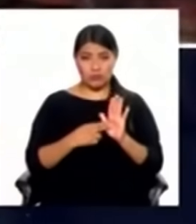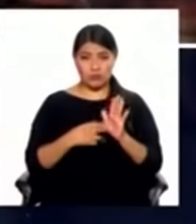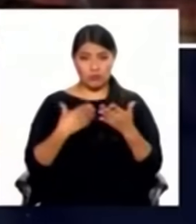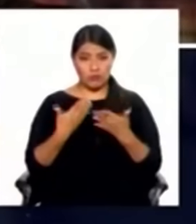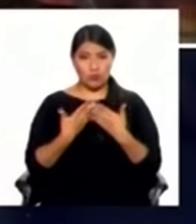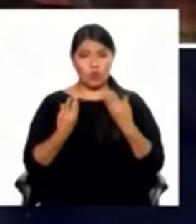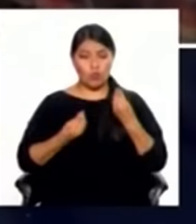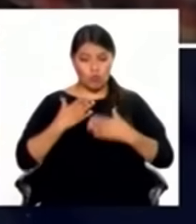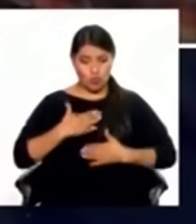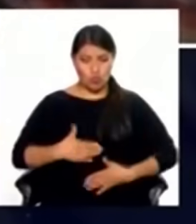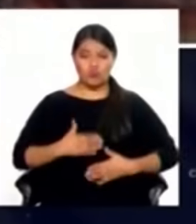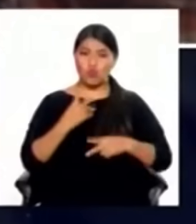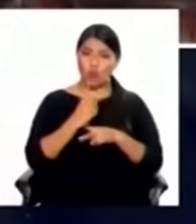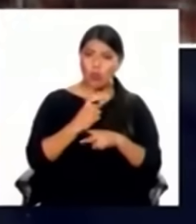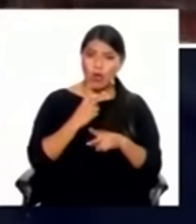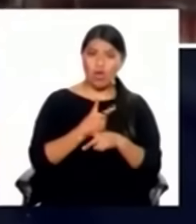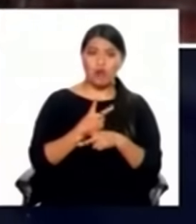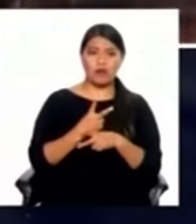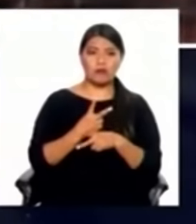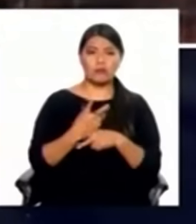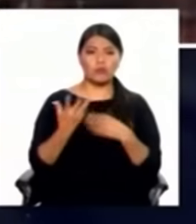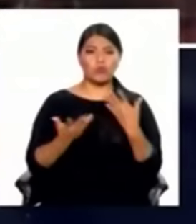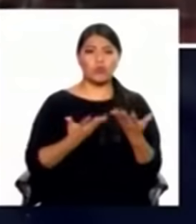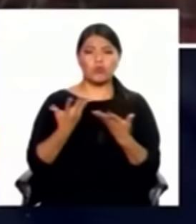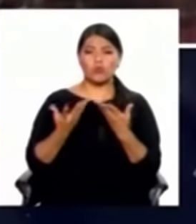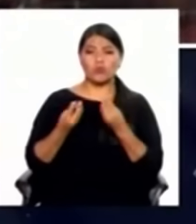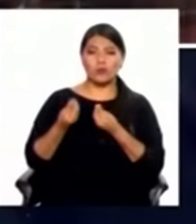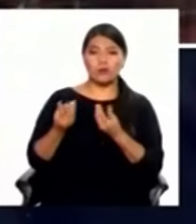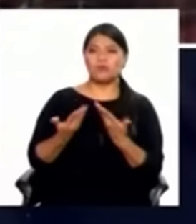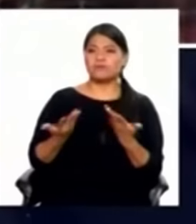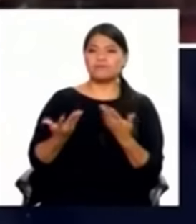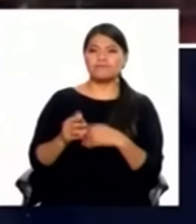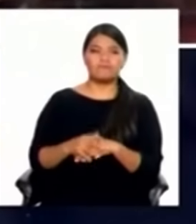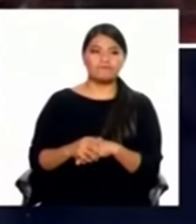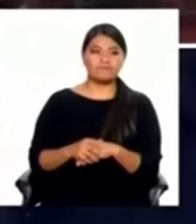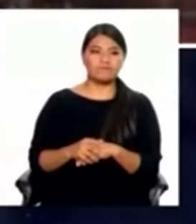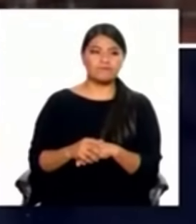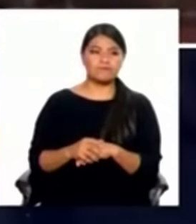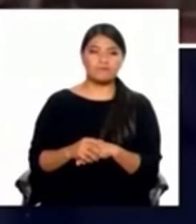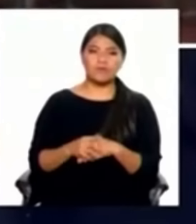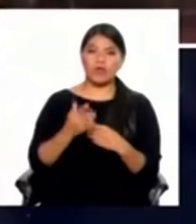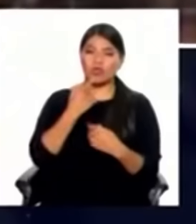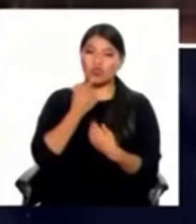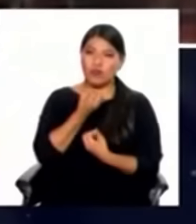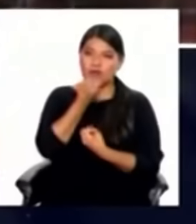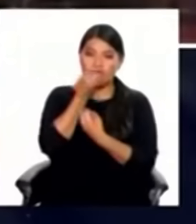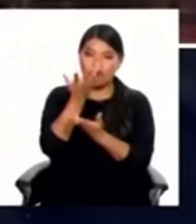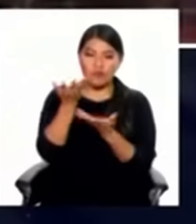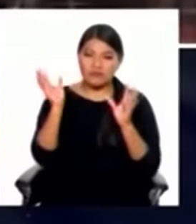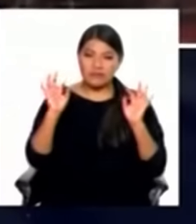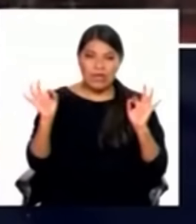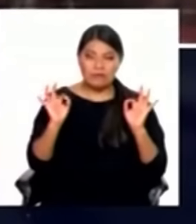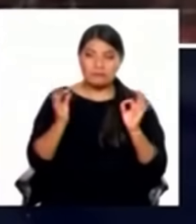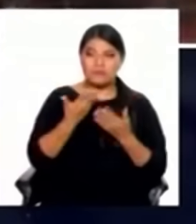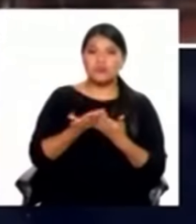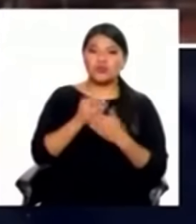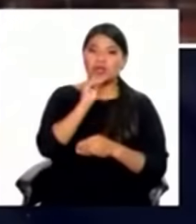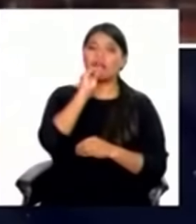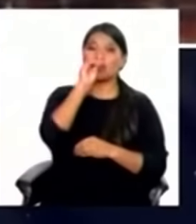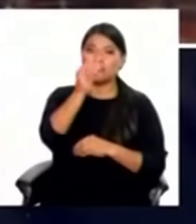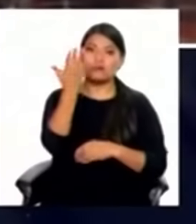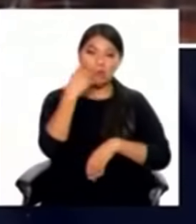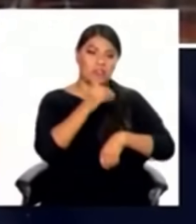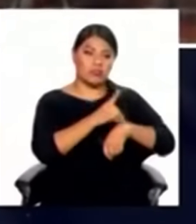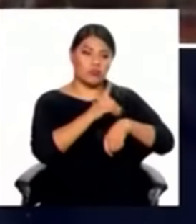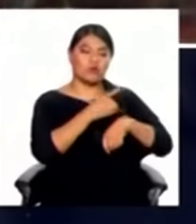lesiones graves porque la han arrojado en movimiento? No le podría dar el resultado. Solamente le estoy diciendo que